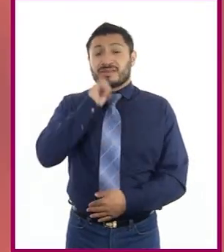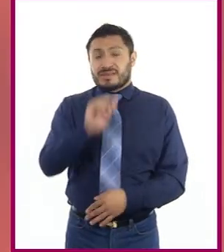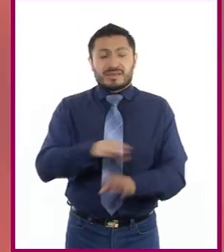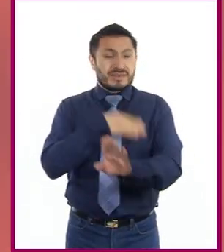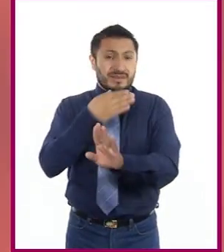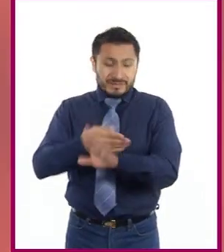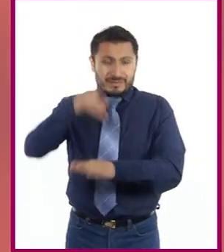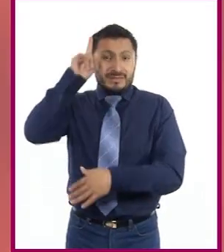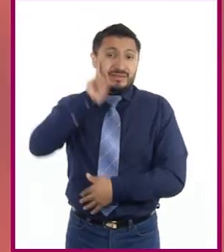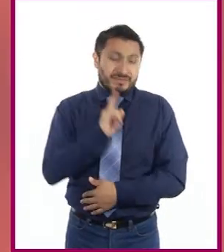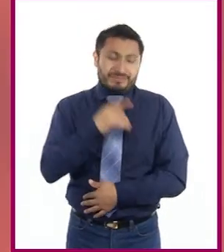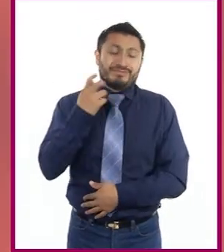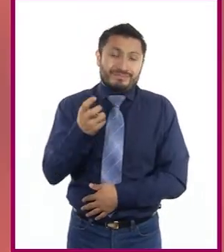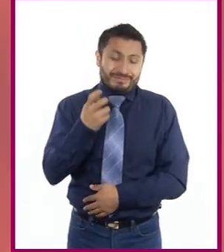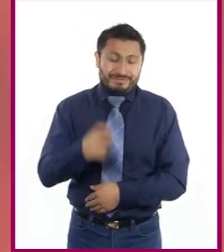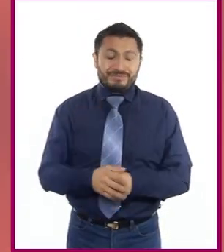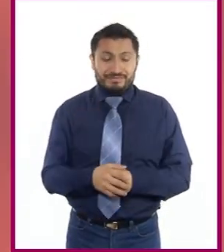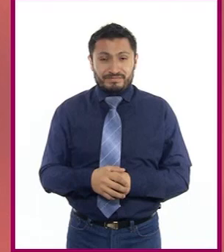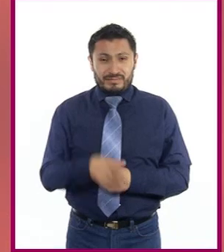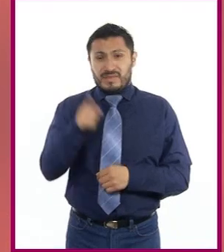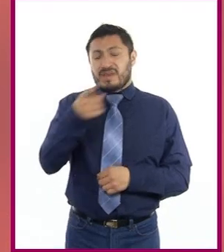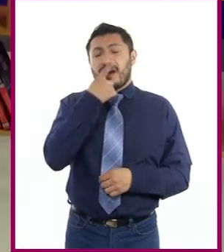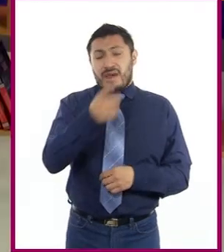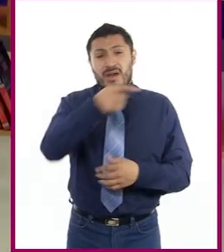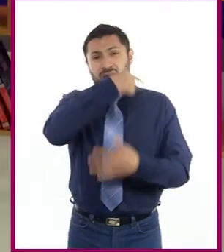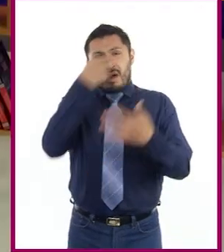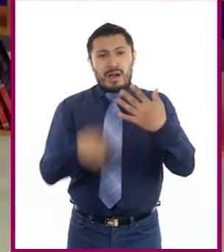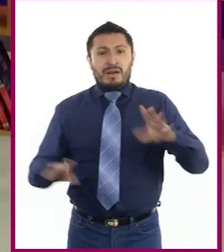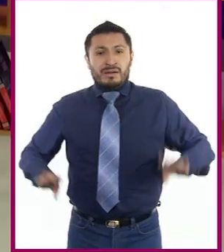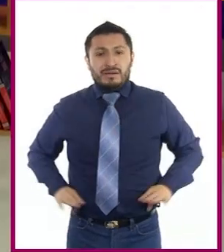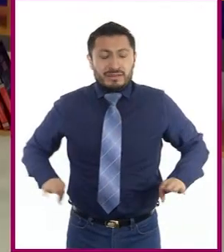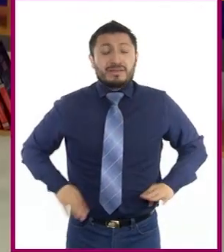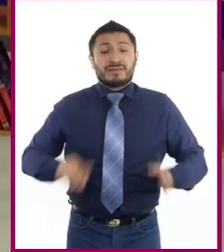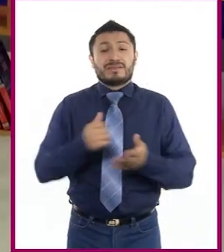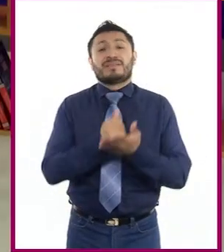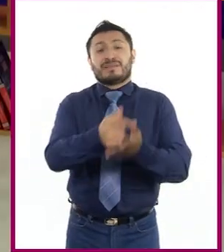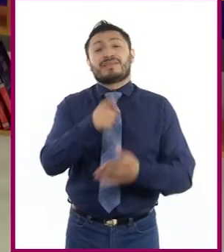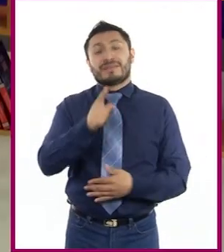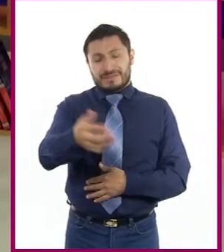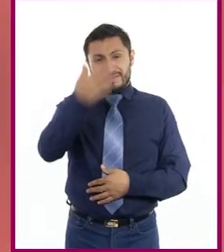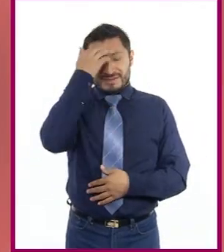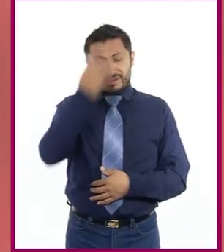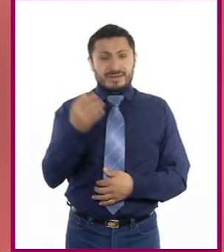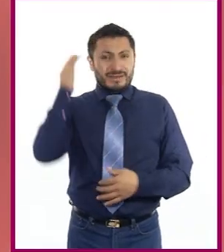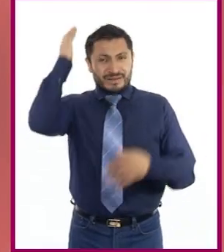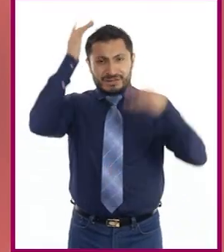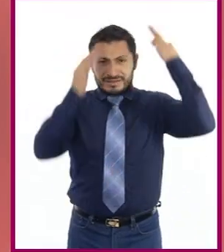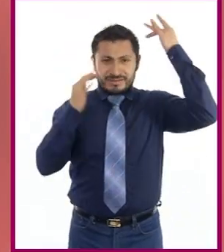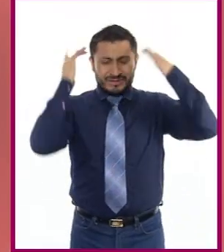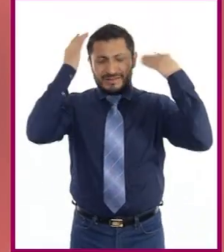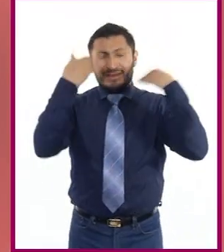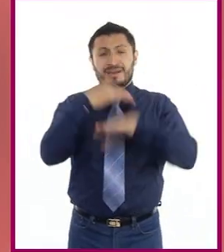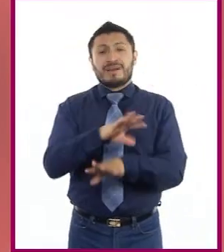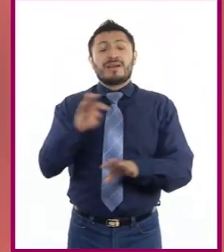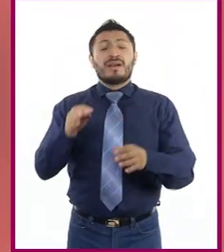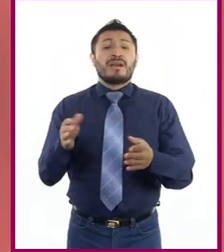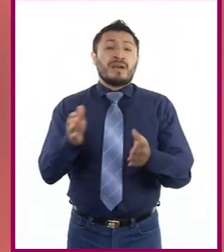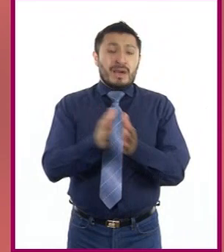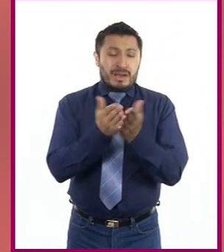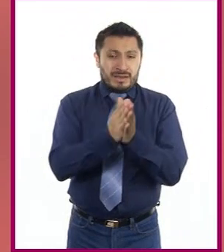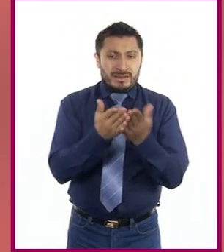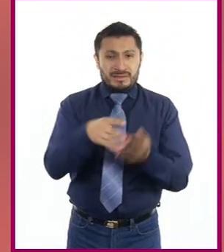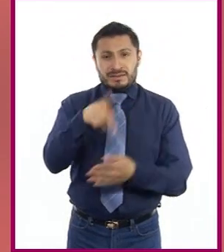mujeres. Has mencionado diversos aspectos que nos permitirán abordar el análisis de una obra literaria, pero yo te